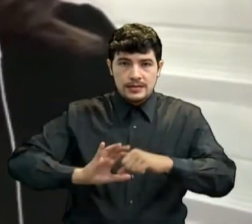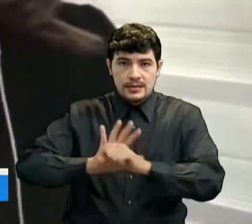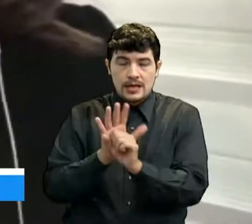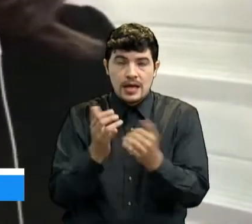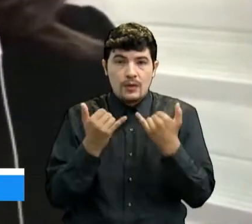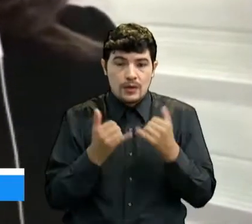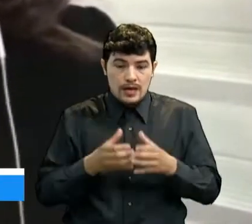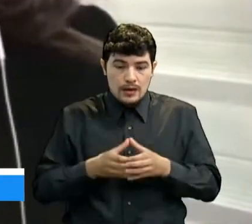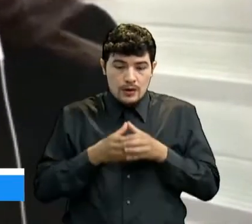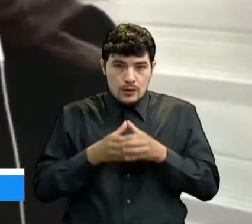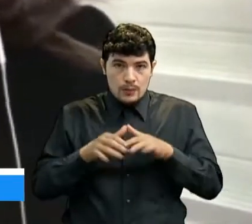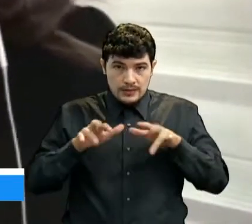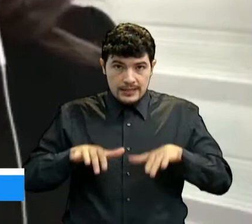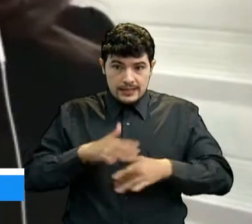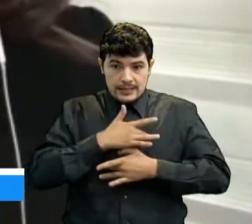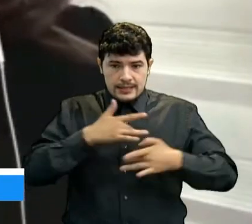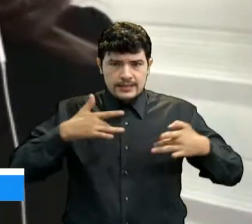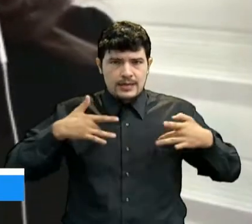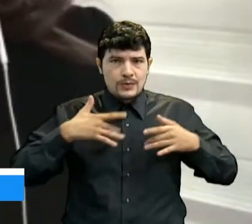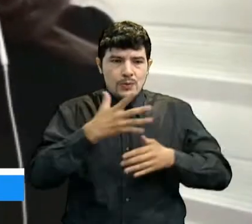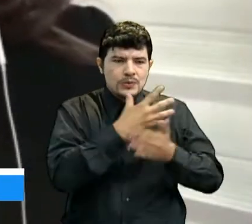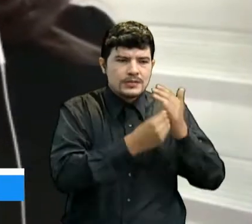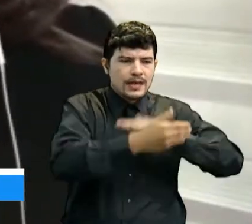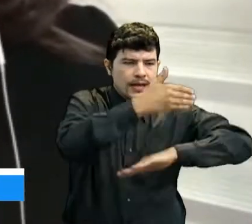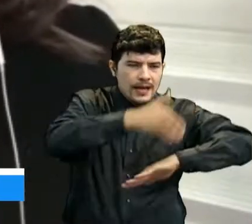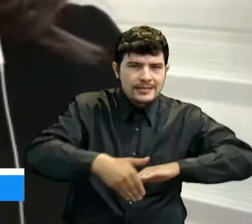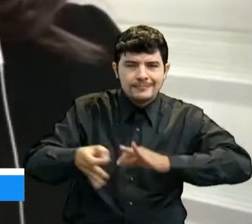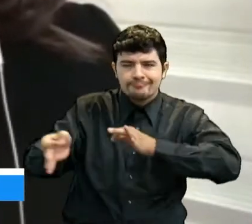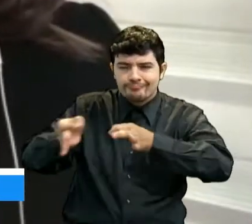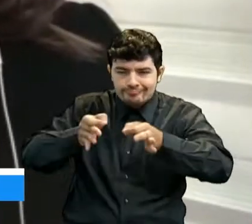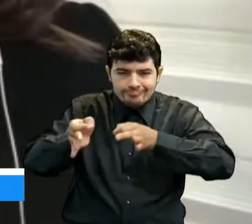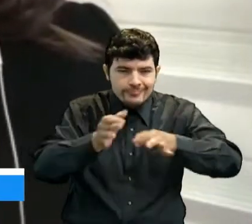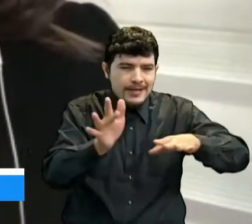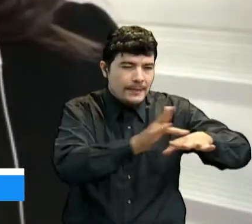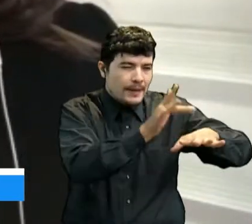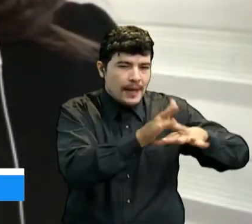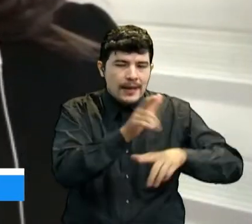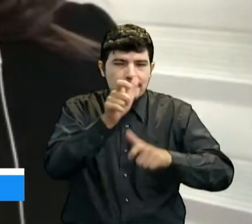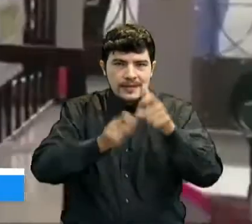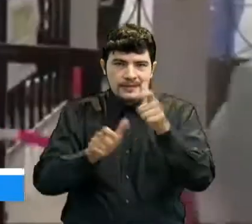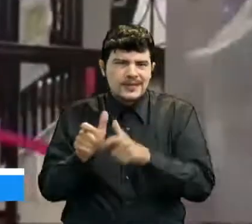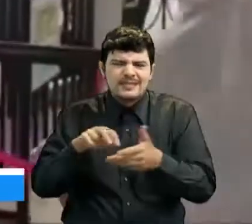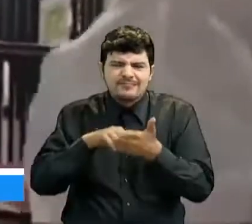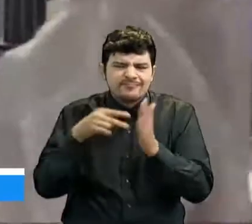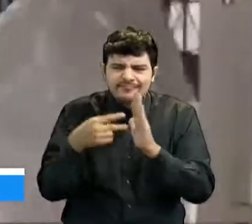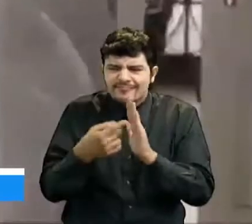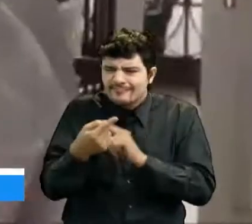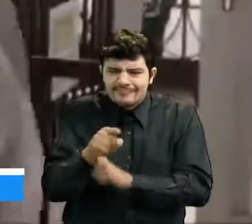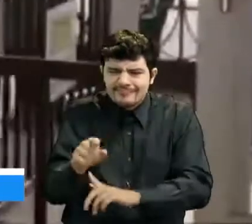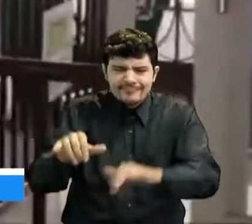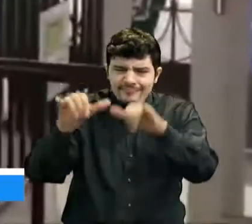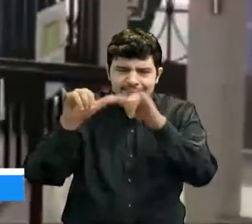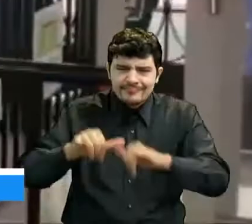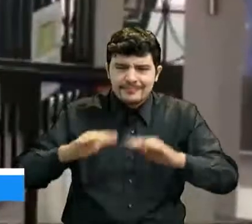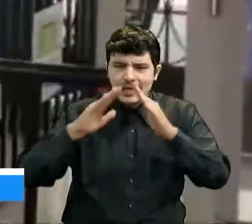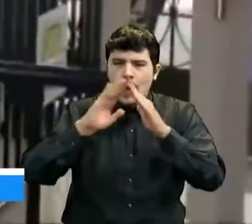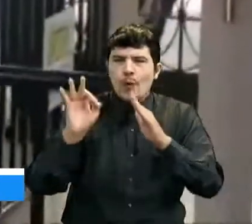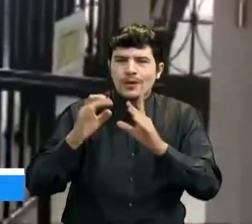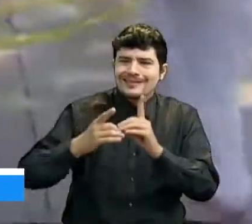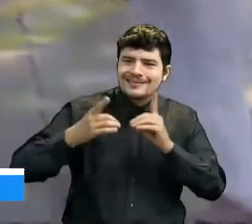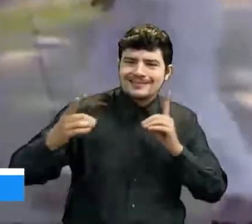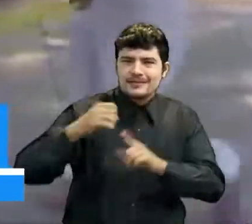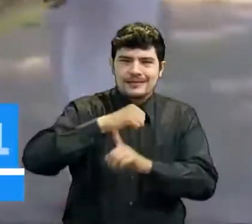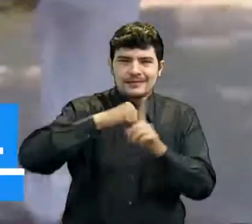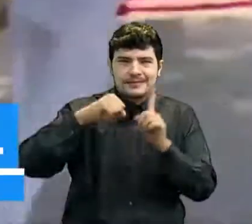a explicar específicamente en qué consiste el aislamiento social. El Escuadrón de la Salud de nuevo salió a